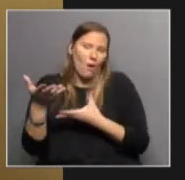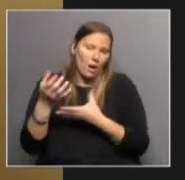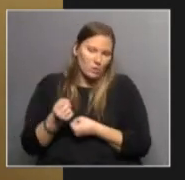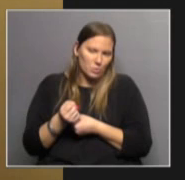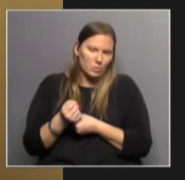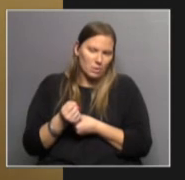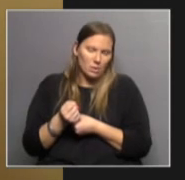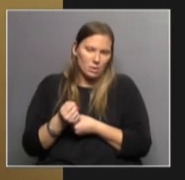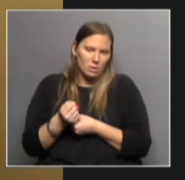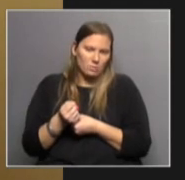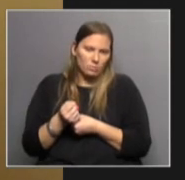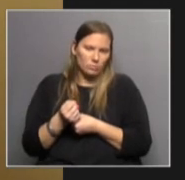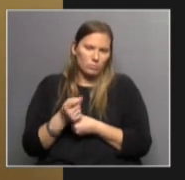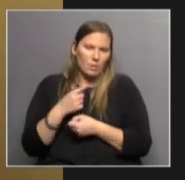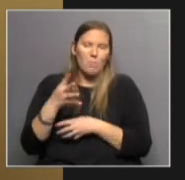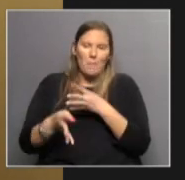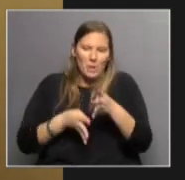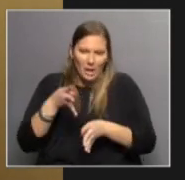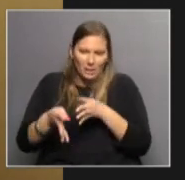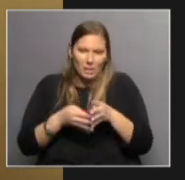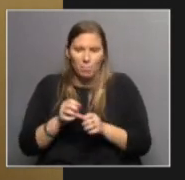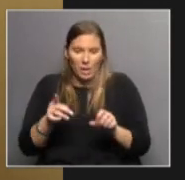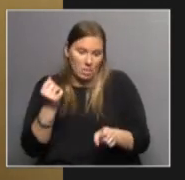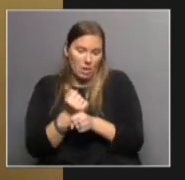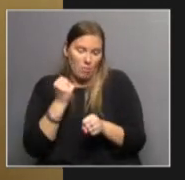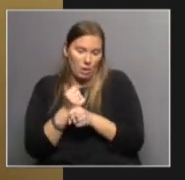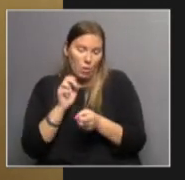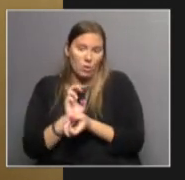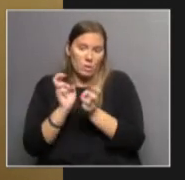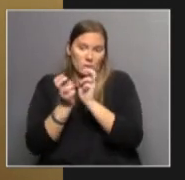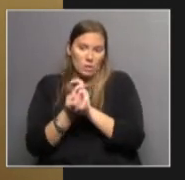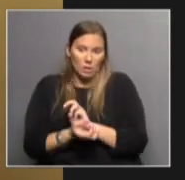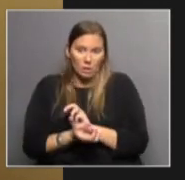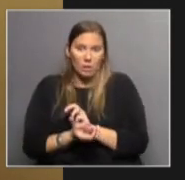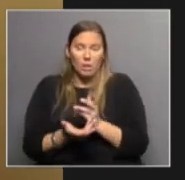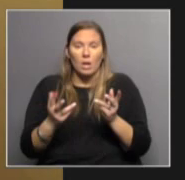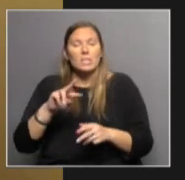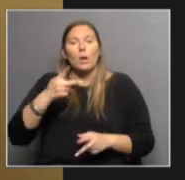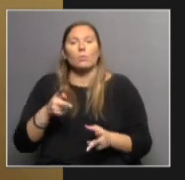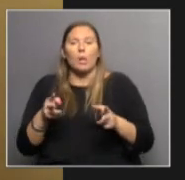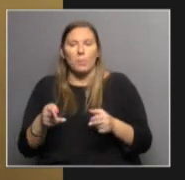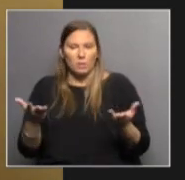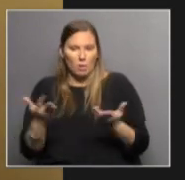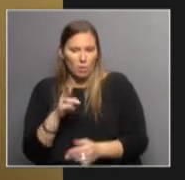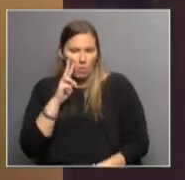con todo lo que es maquinaria para hacer esta tarea. Así que vamos a ver la segunda parte.